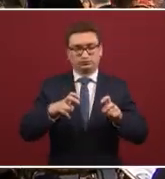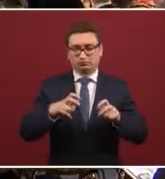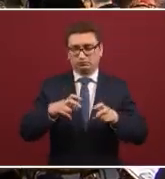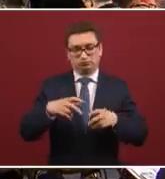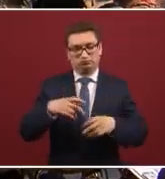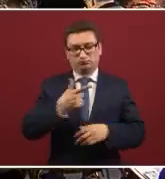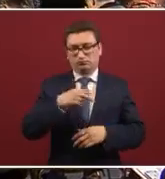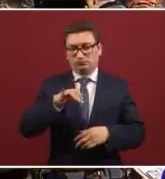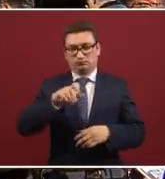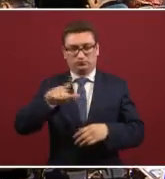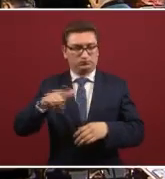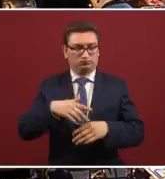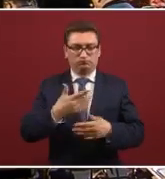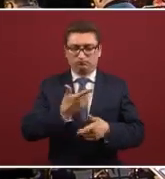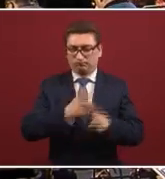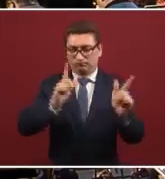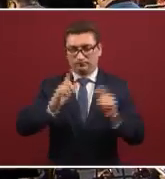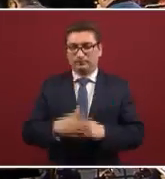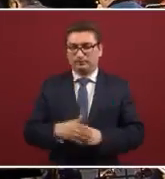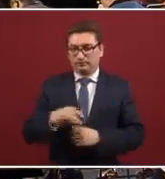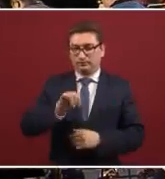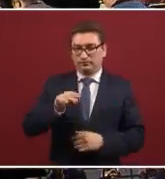con Joselín,